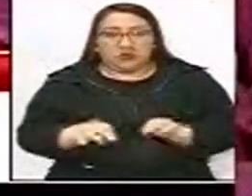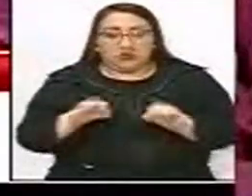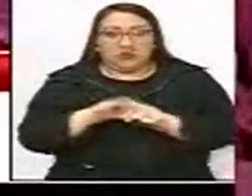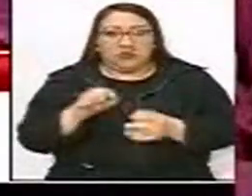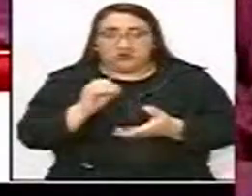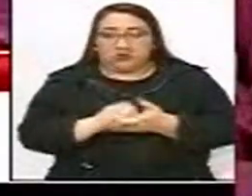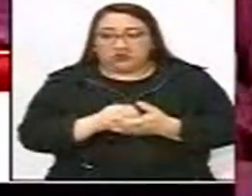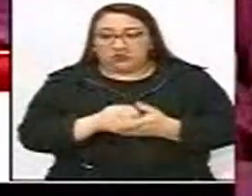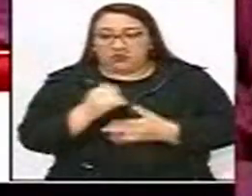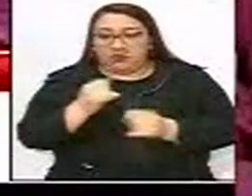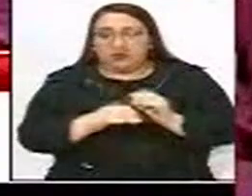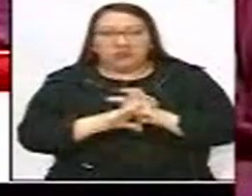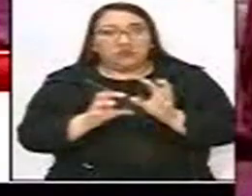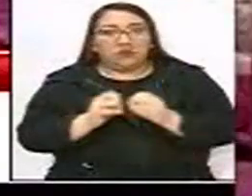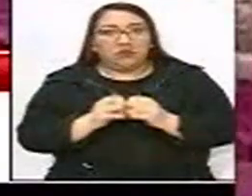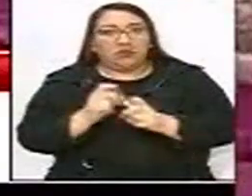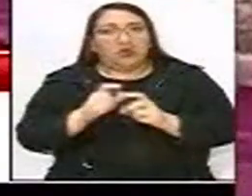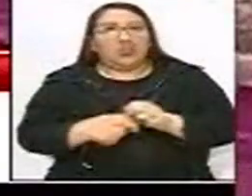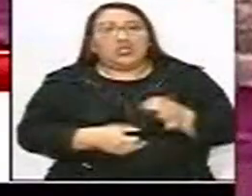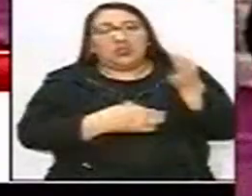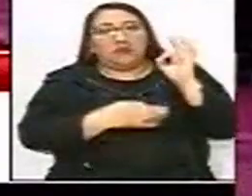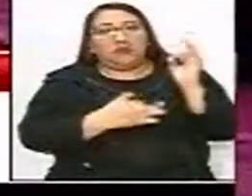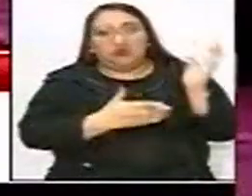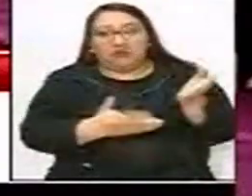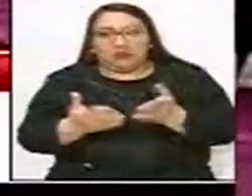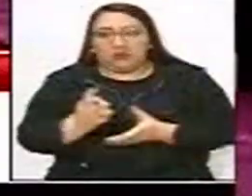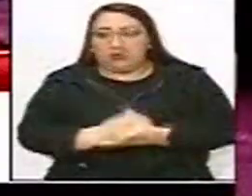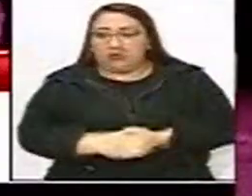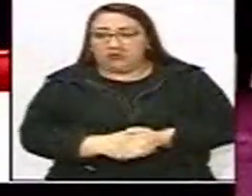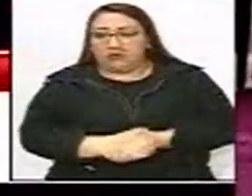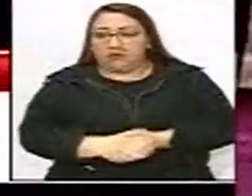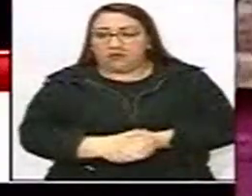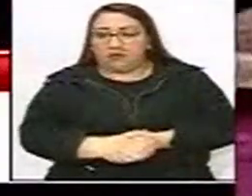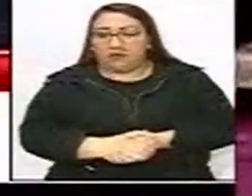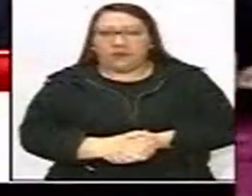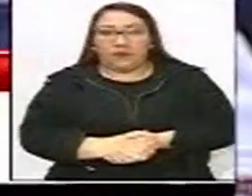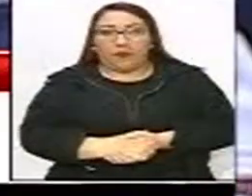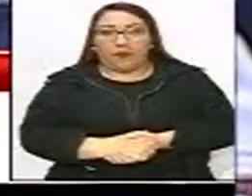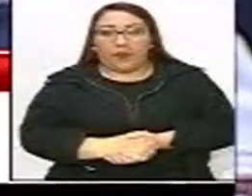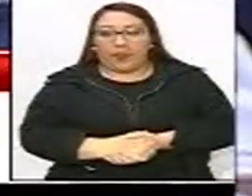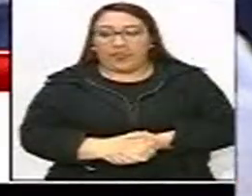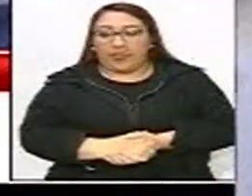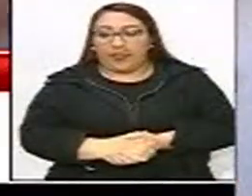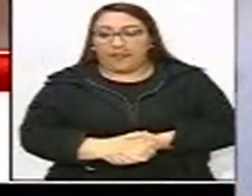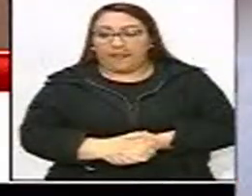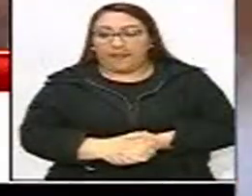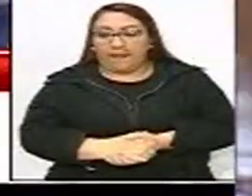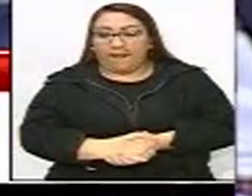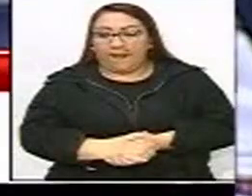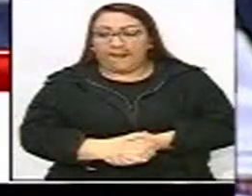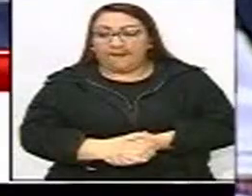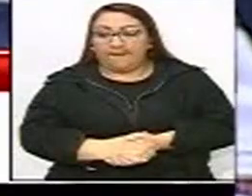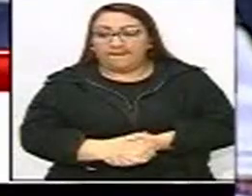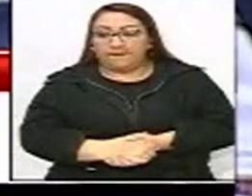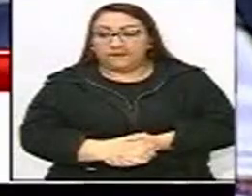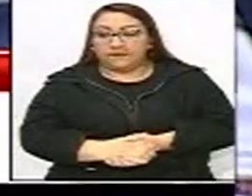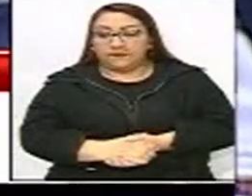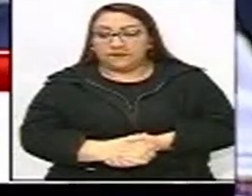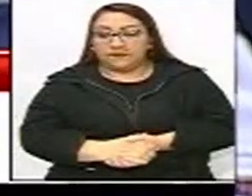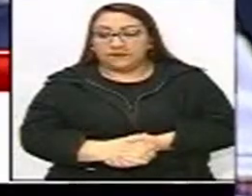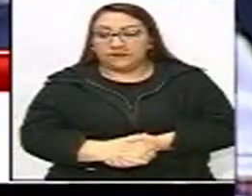preguntamos. O terminan todos los invitados para el tema o preguntamos al alcalde para